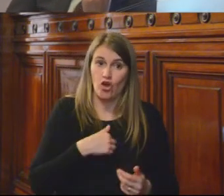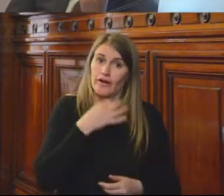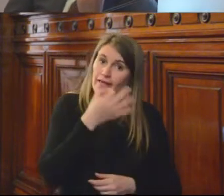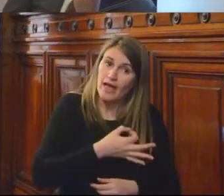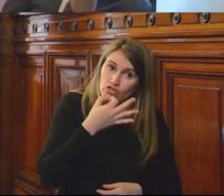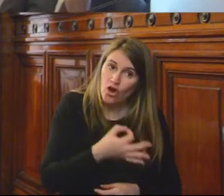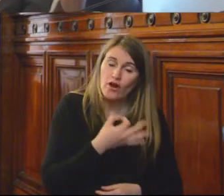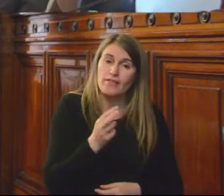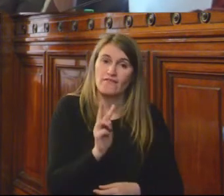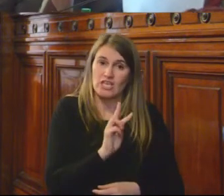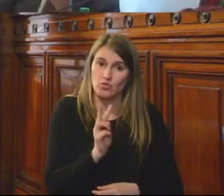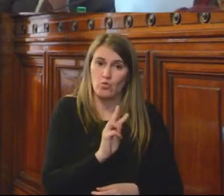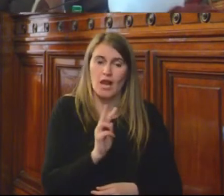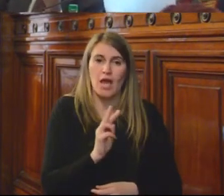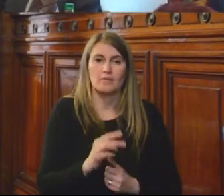Venezuela,